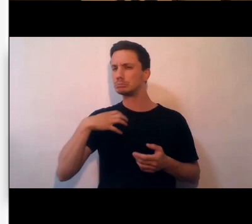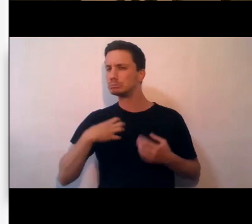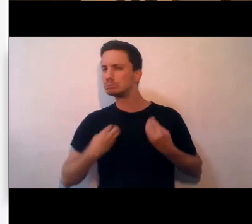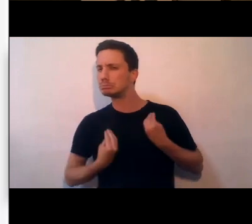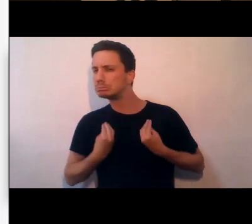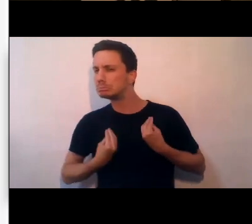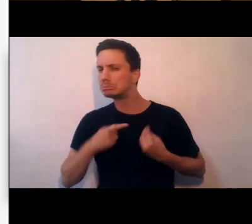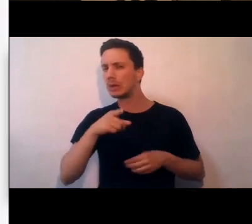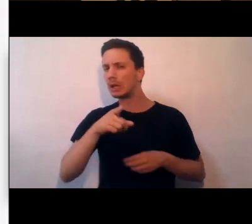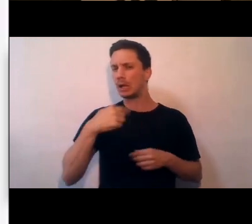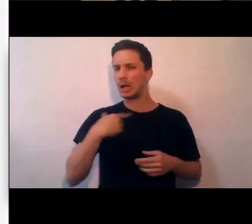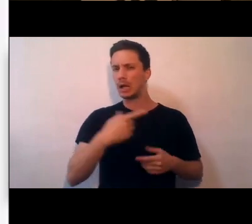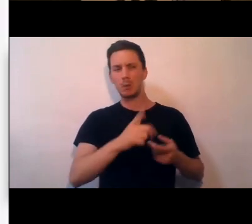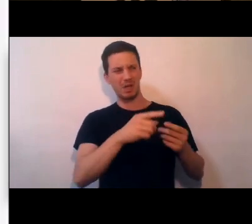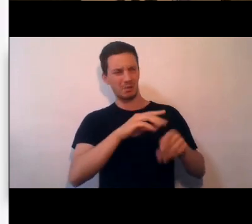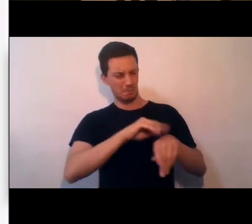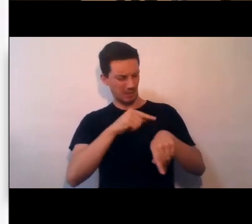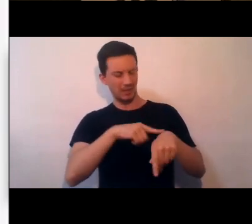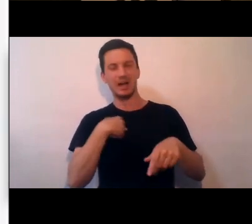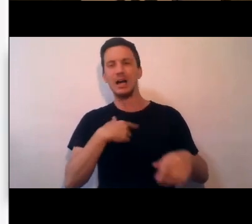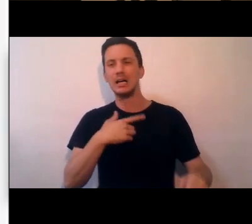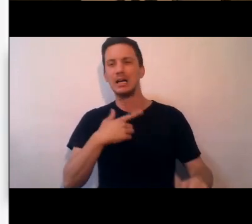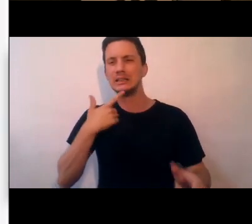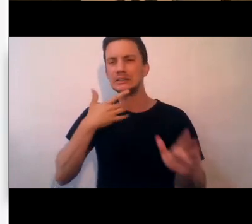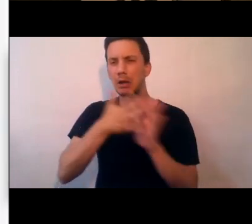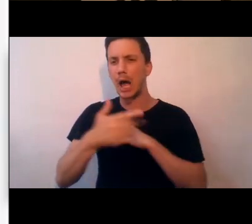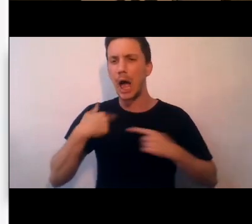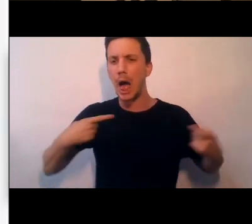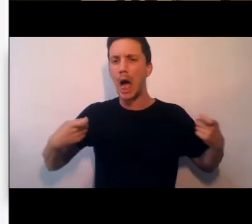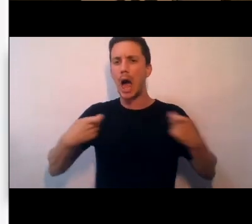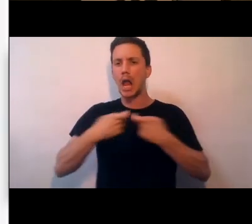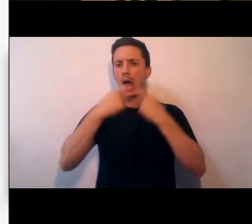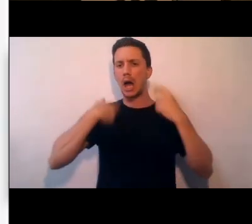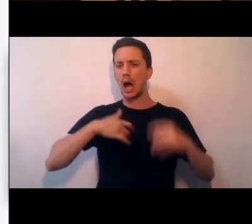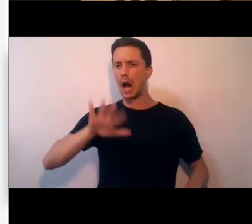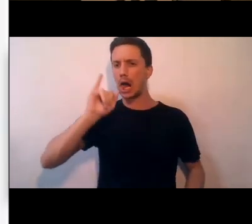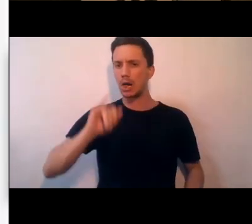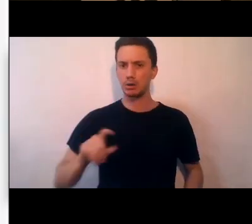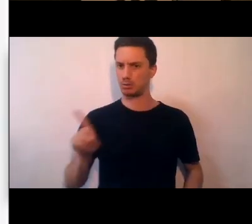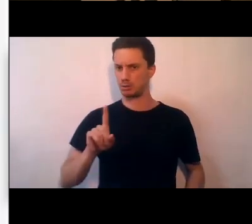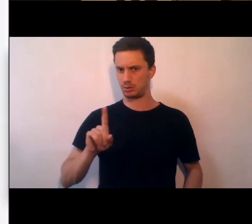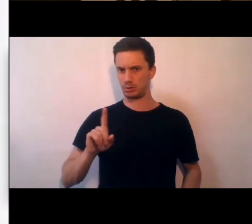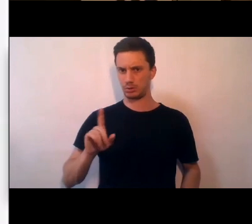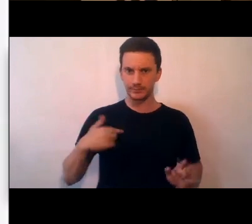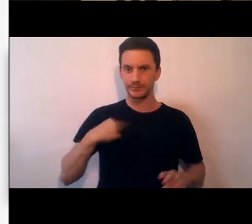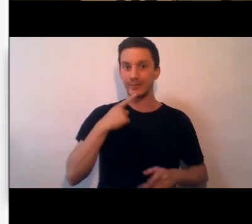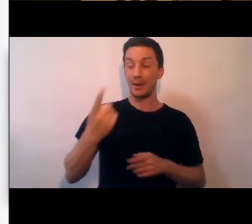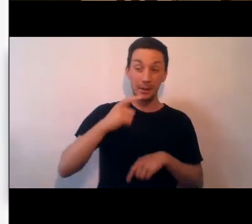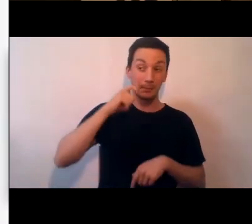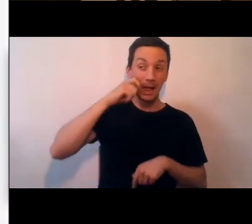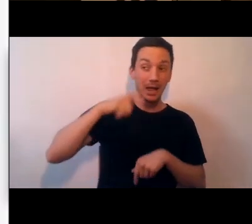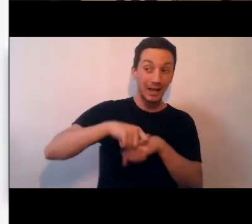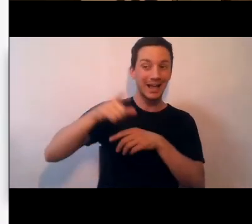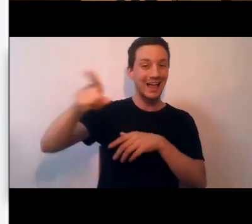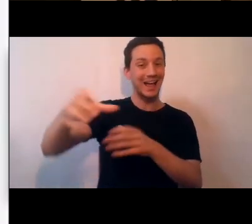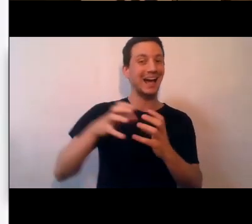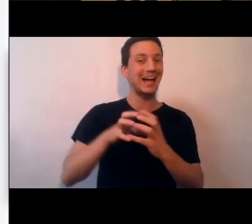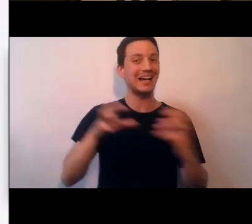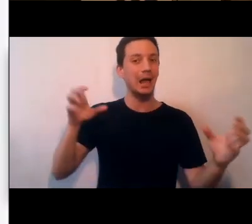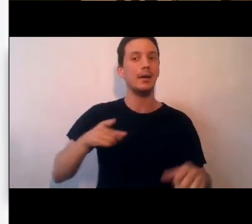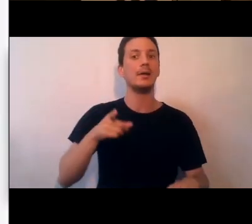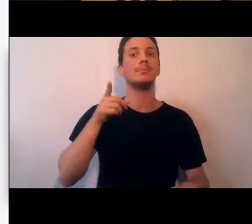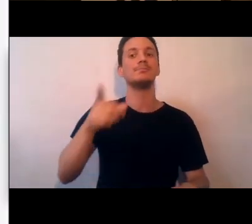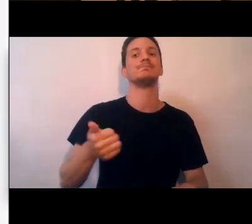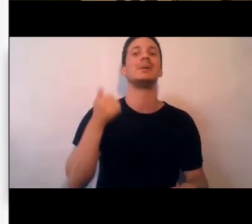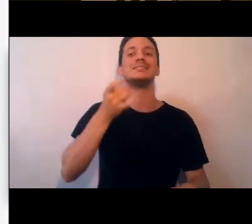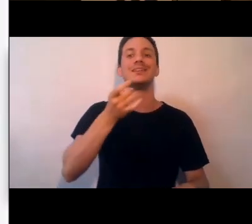no? Sí que es cierto que los niños con dermatitis atópica y aquellos que tienen dermatitis atópica grave tienen más frecuencia de